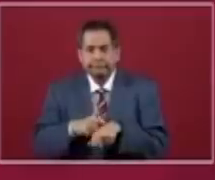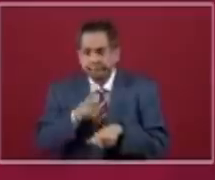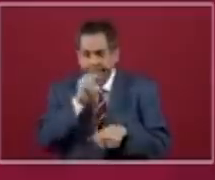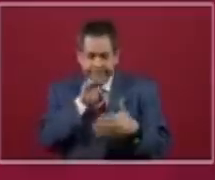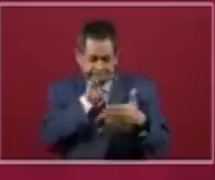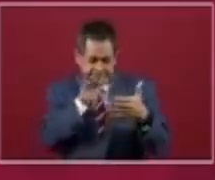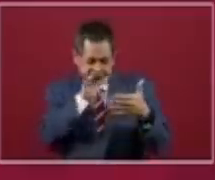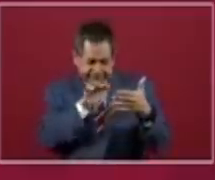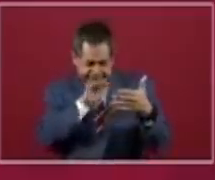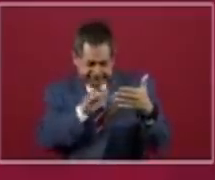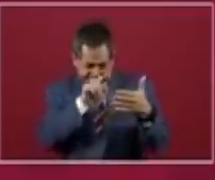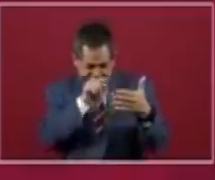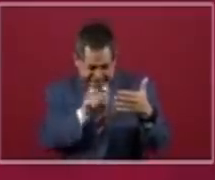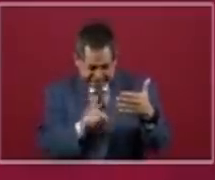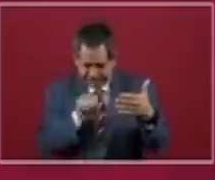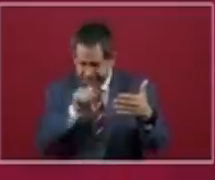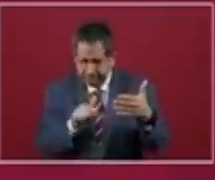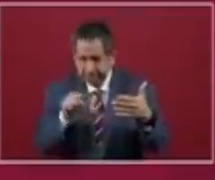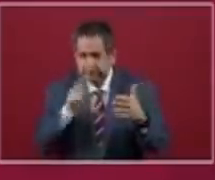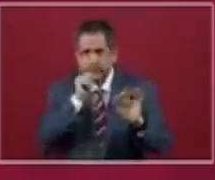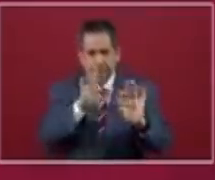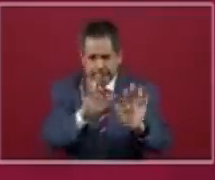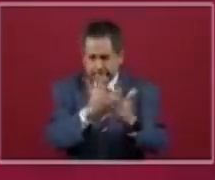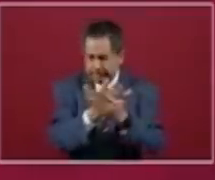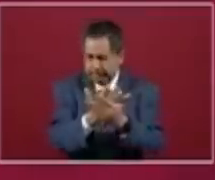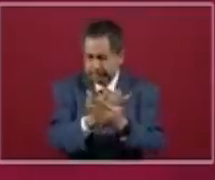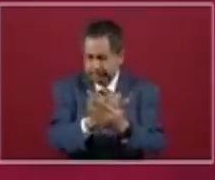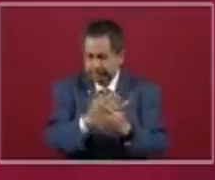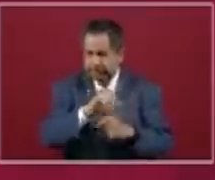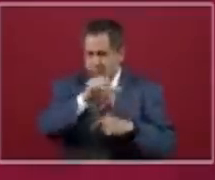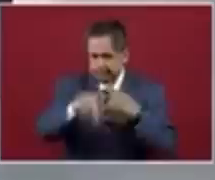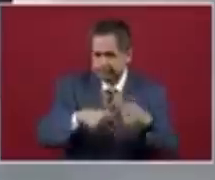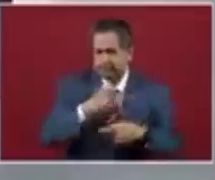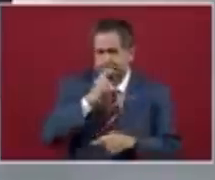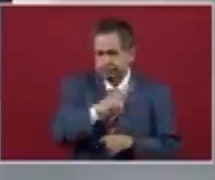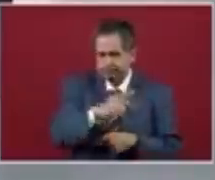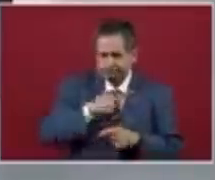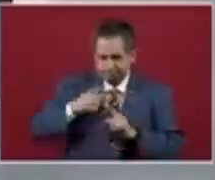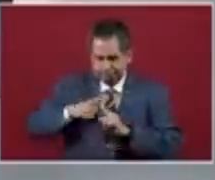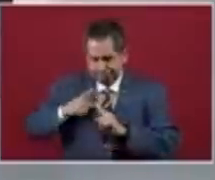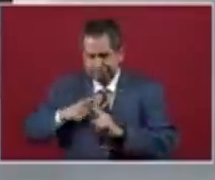leerlo. Entonces, déjemelo ahí de tarea.